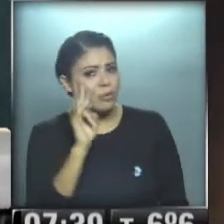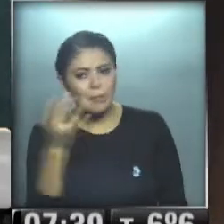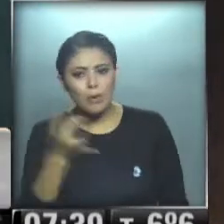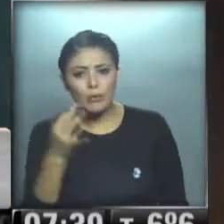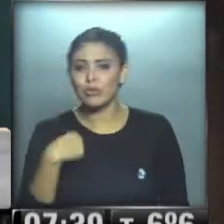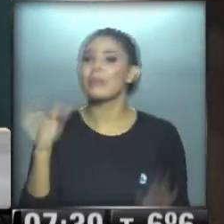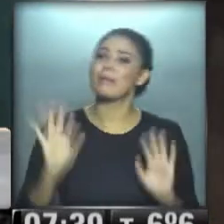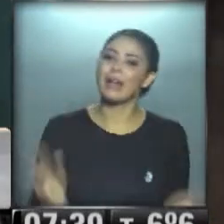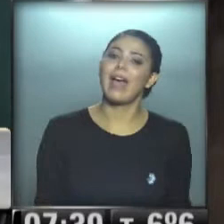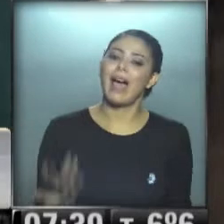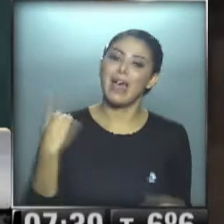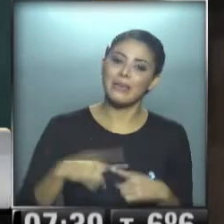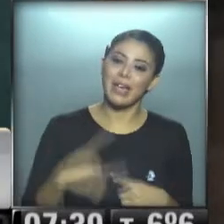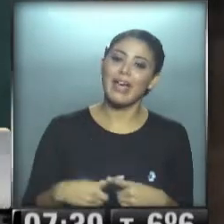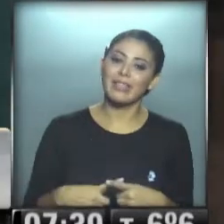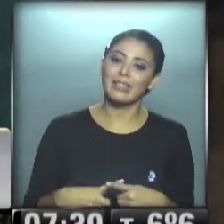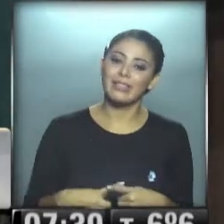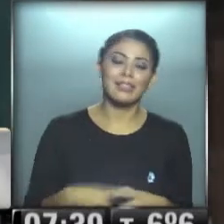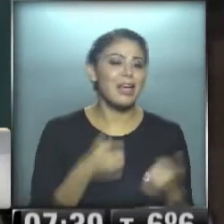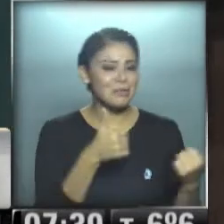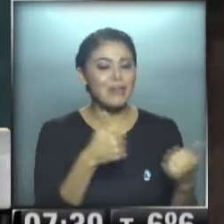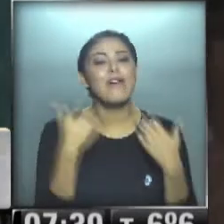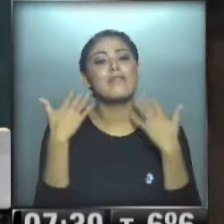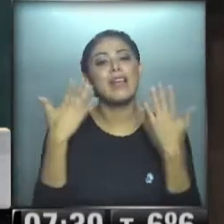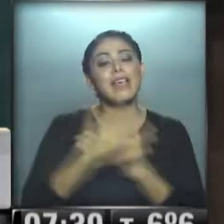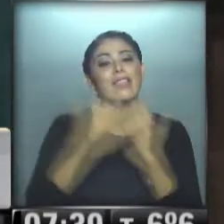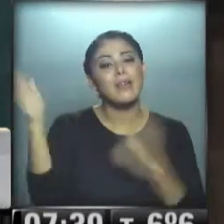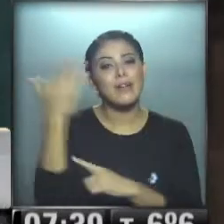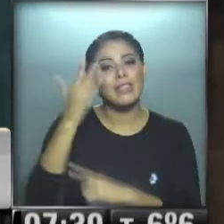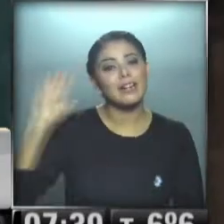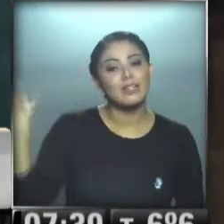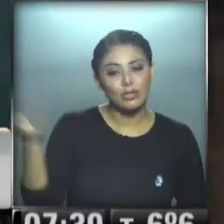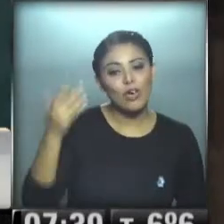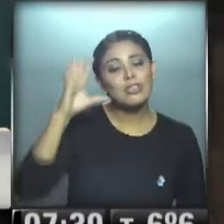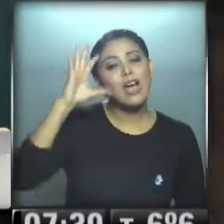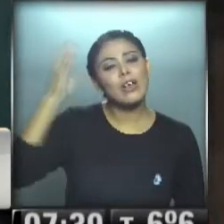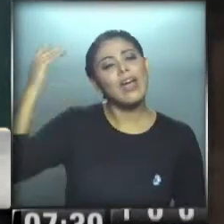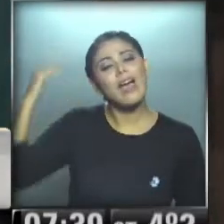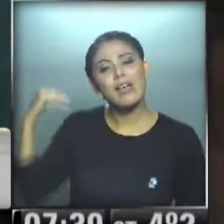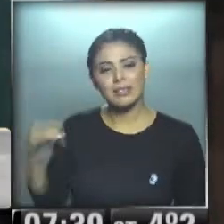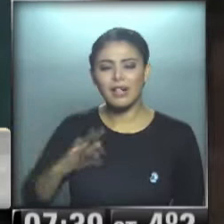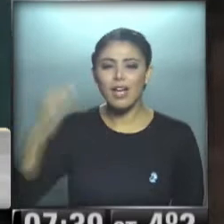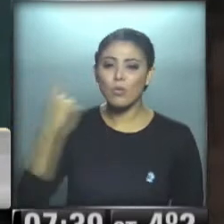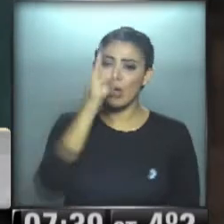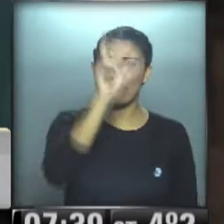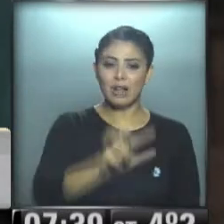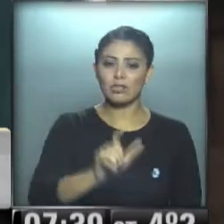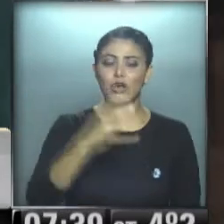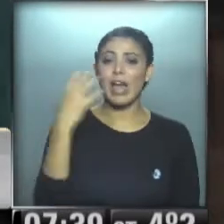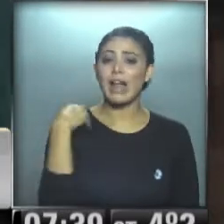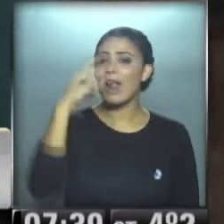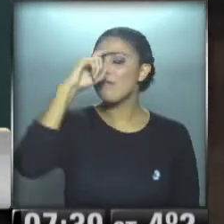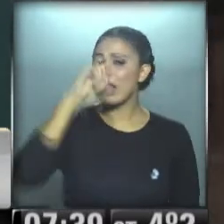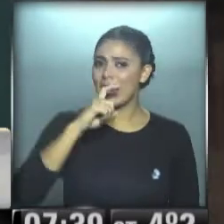parada no para la fiesta hay otra vez feliz día de la bandera para todos recordemos aquellos años donde una persona como el general belgrano